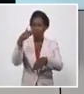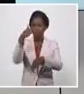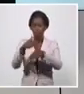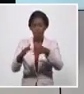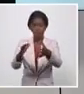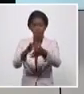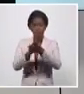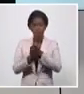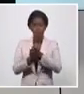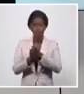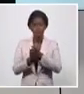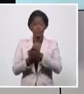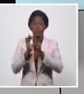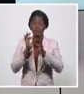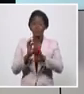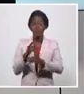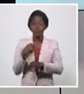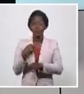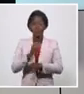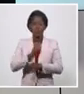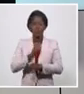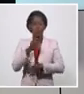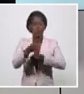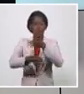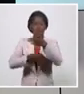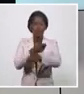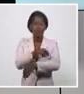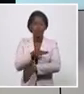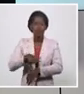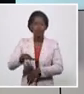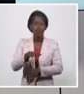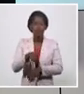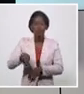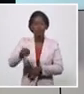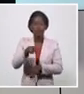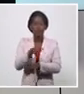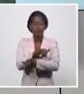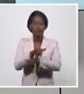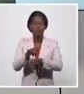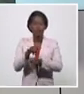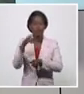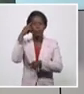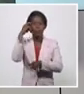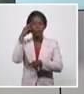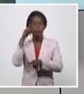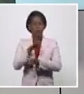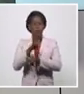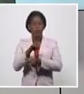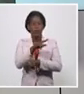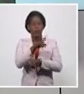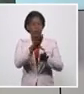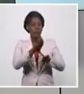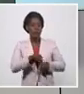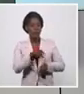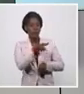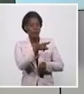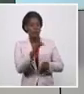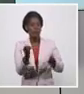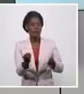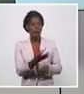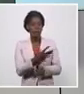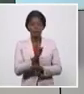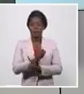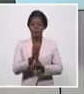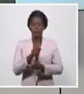la insurgencia ni la confrontación el camino para resolver asunto alguno y no será jamás la condición para que en